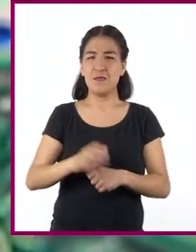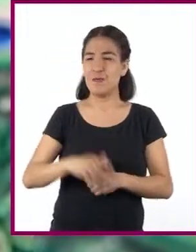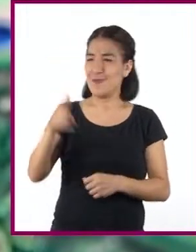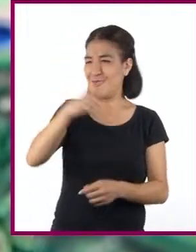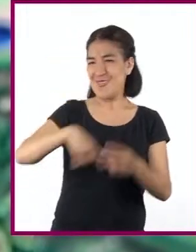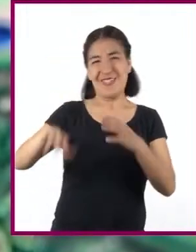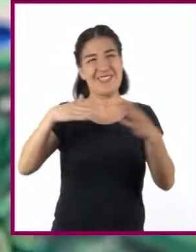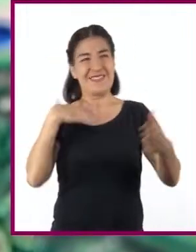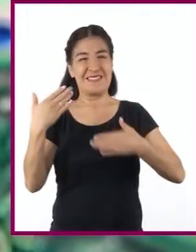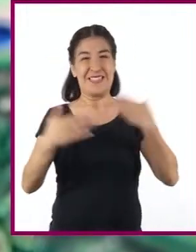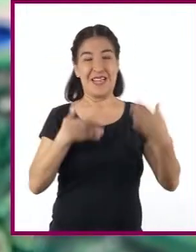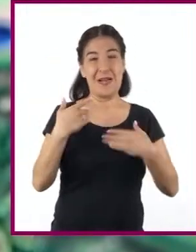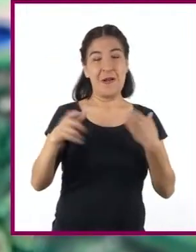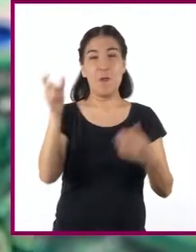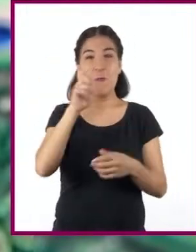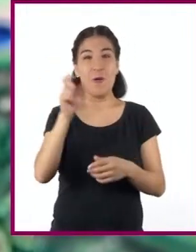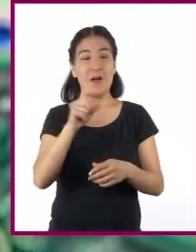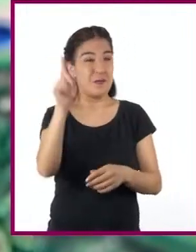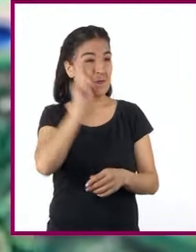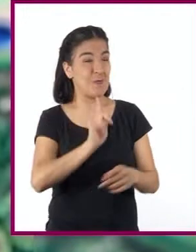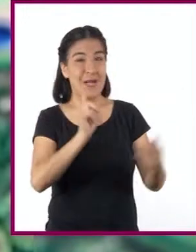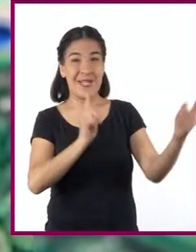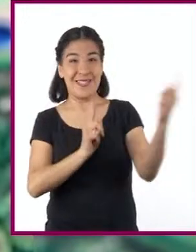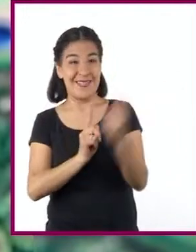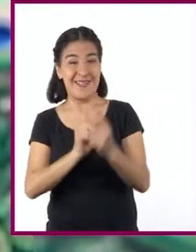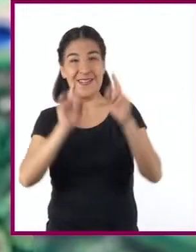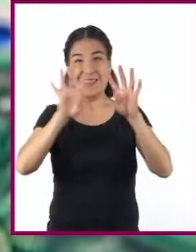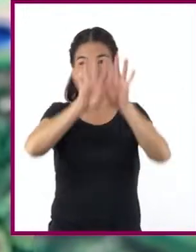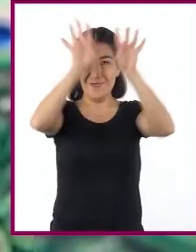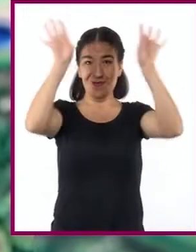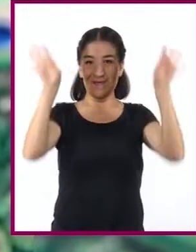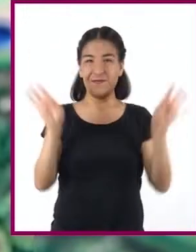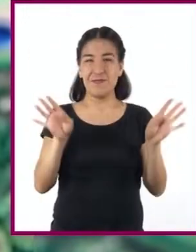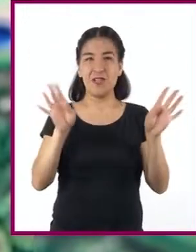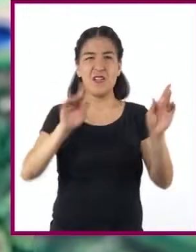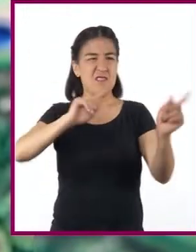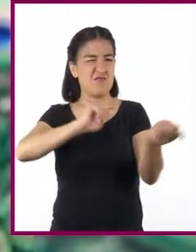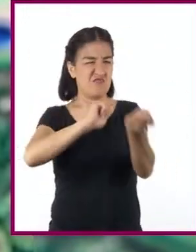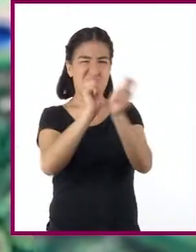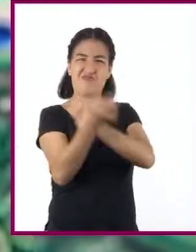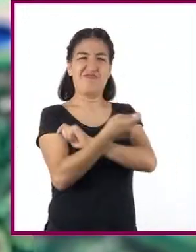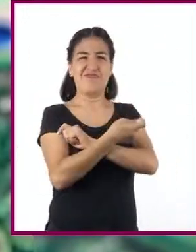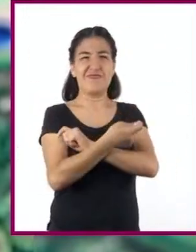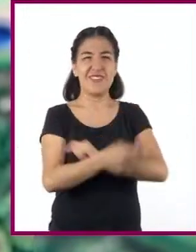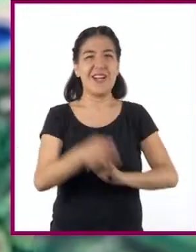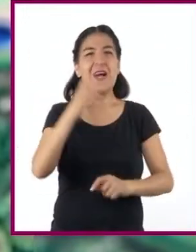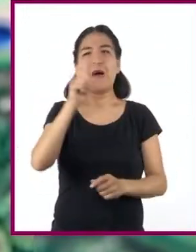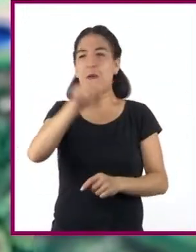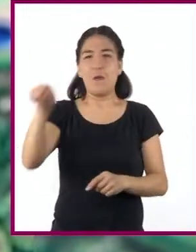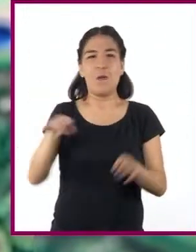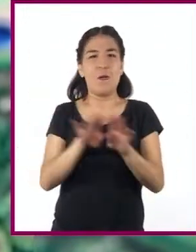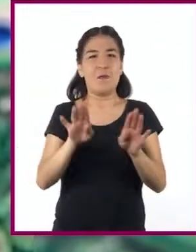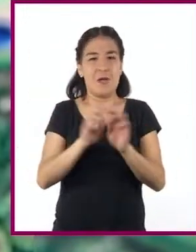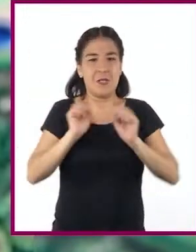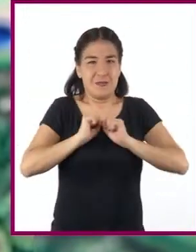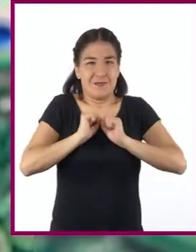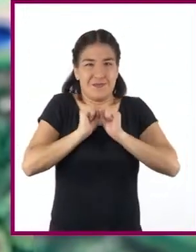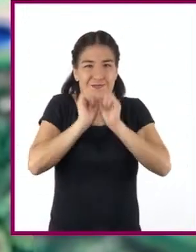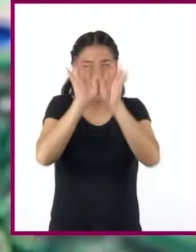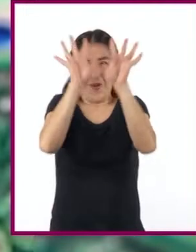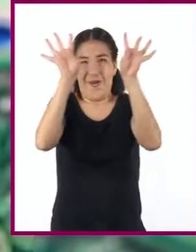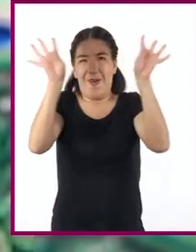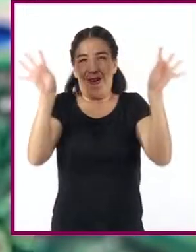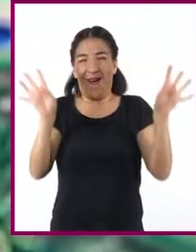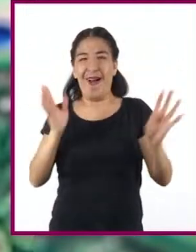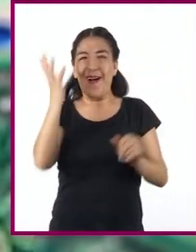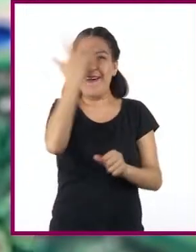cordialidad. Pero en cuanto aparecen las hembras pavo real, se transforman. Todos empiezan a extender sus largas y lindas